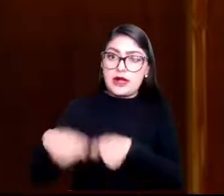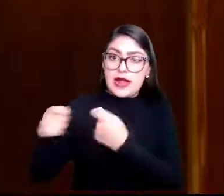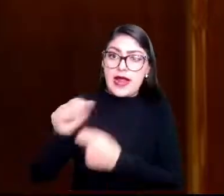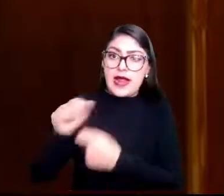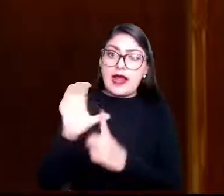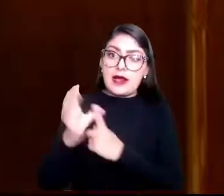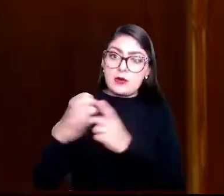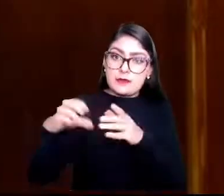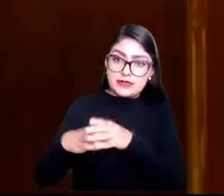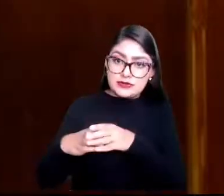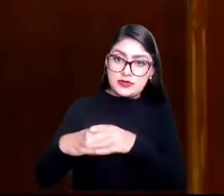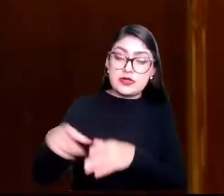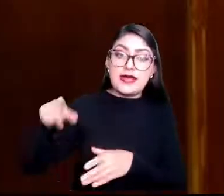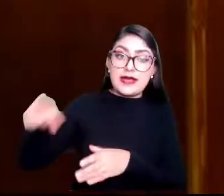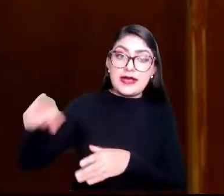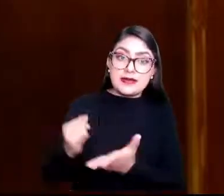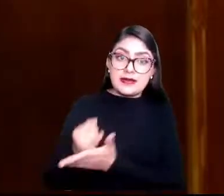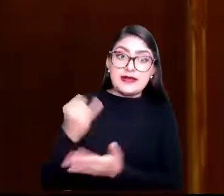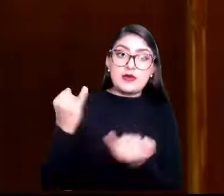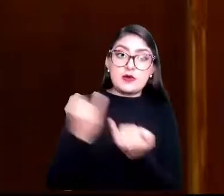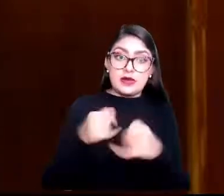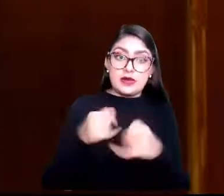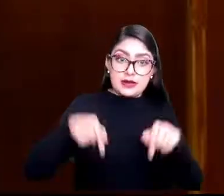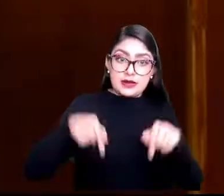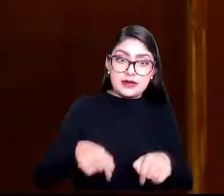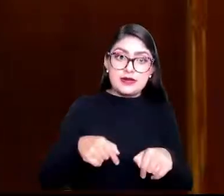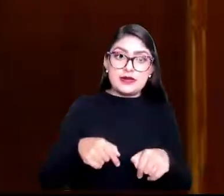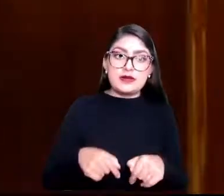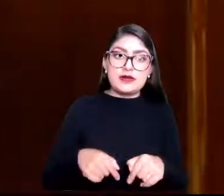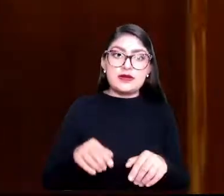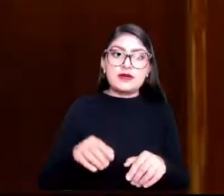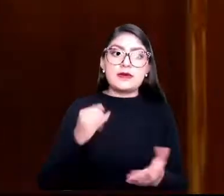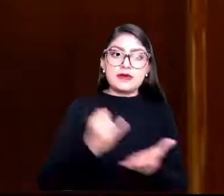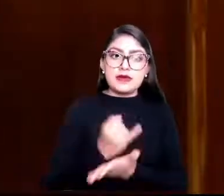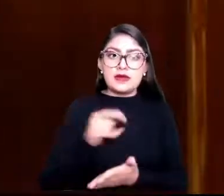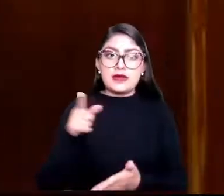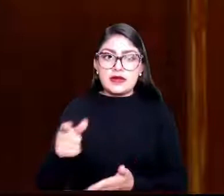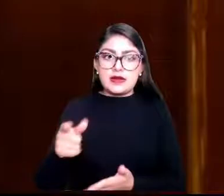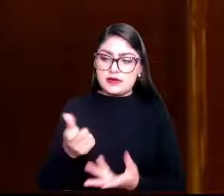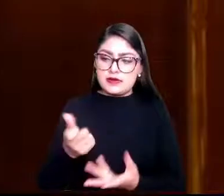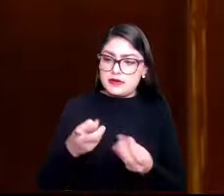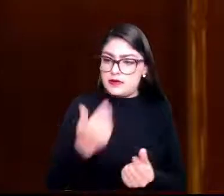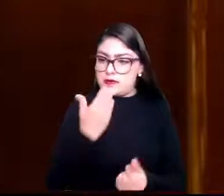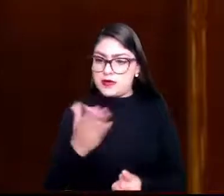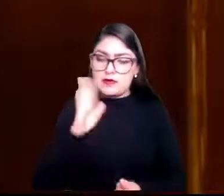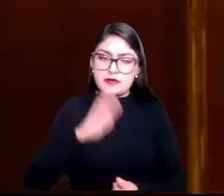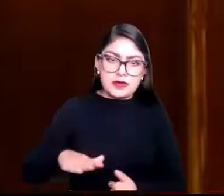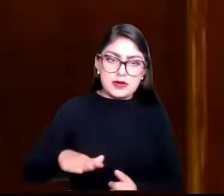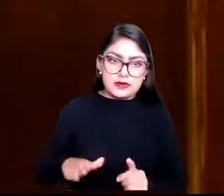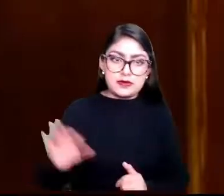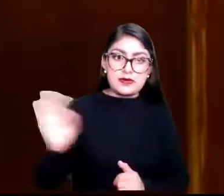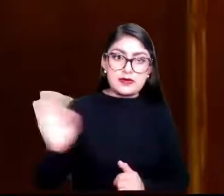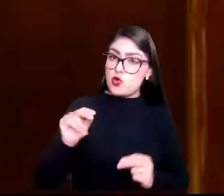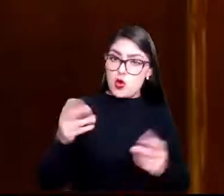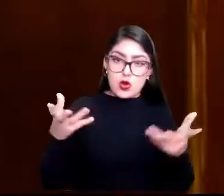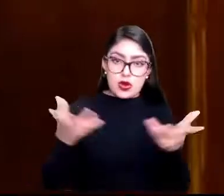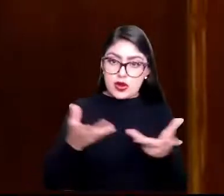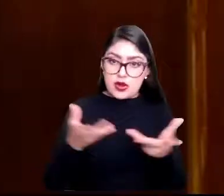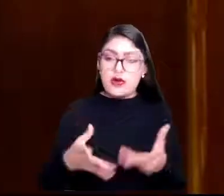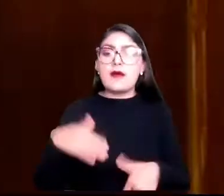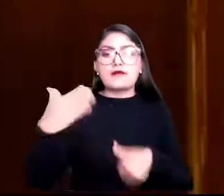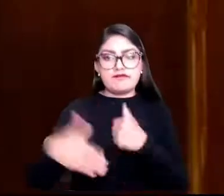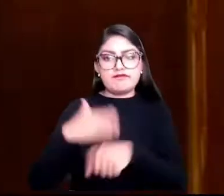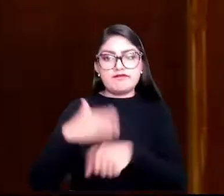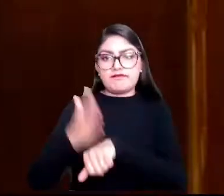determinar si esos recursos se gastaron bien o mal. Y en caso de no hacerlo así, habrá ciertas repercusiones jurídicas legales para esos servidores